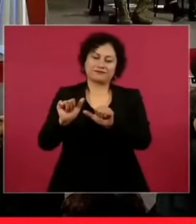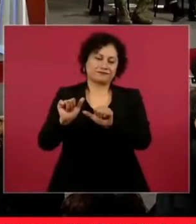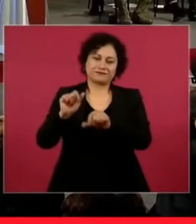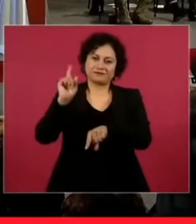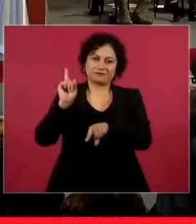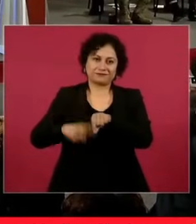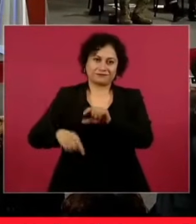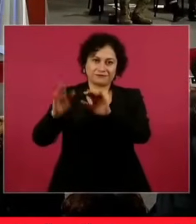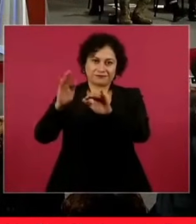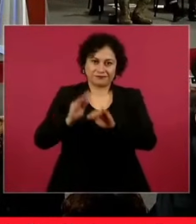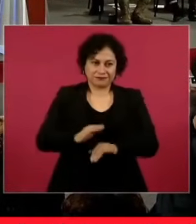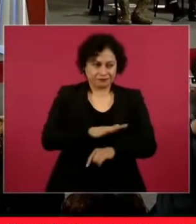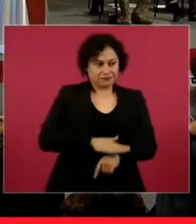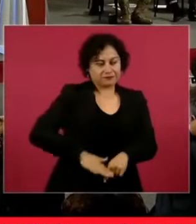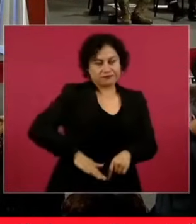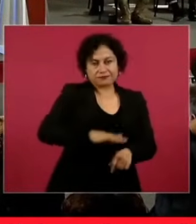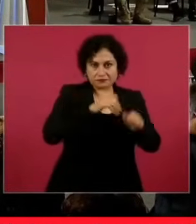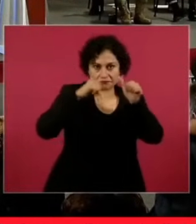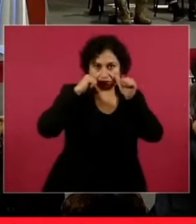Deuda.